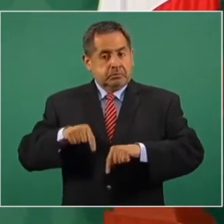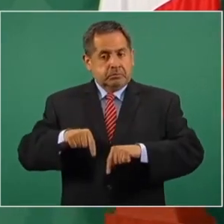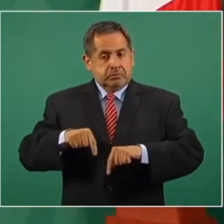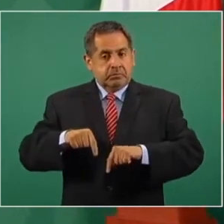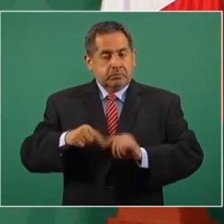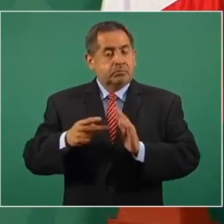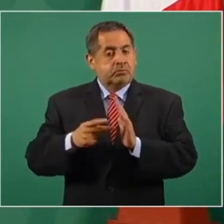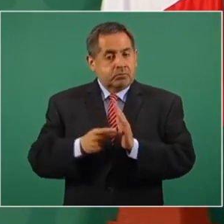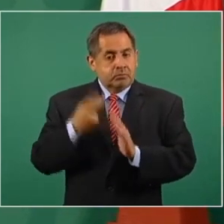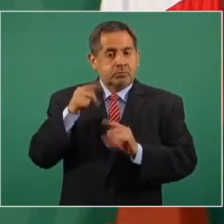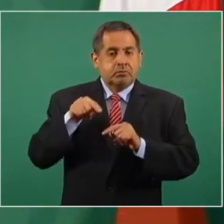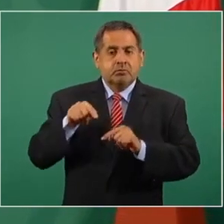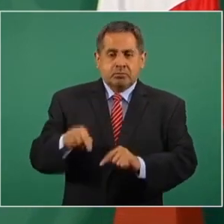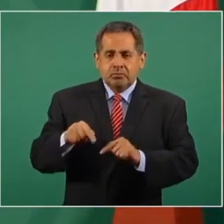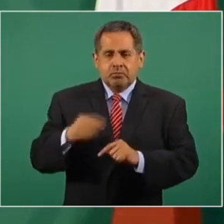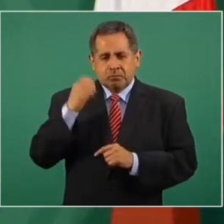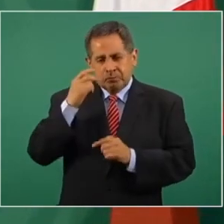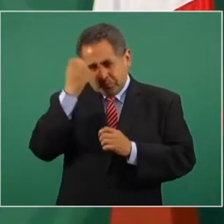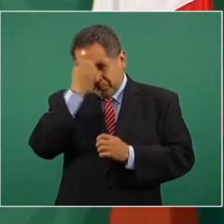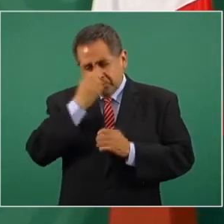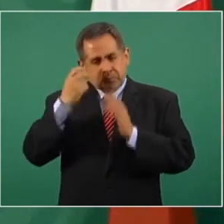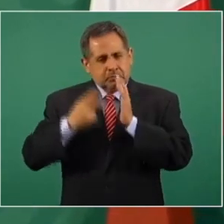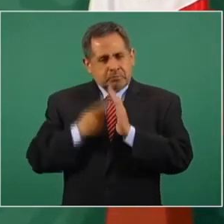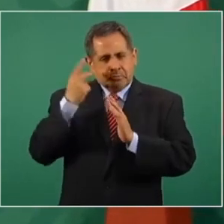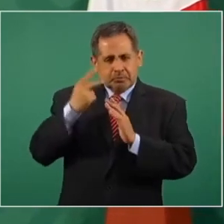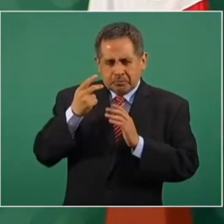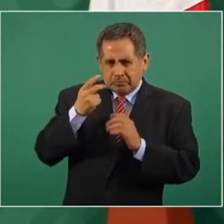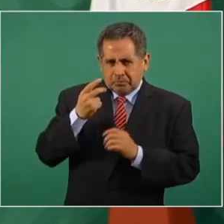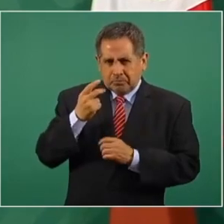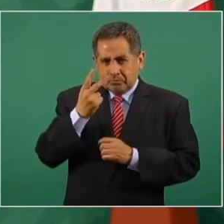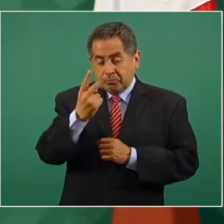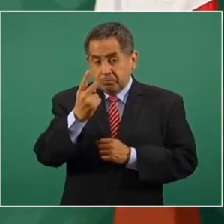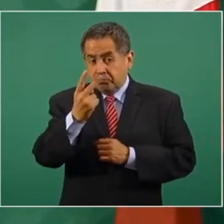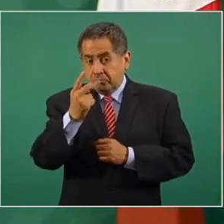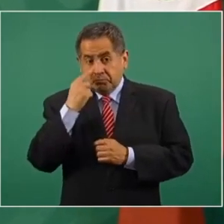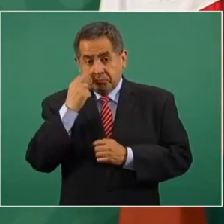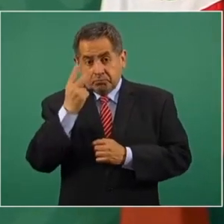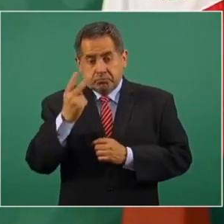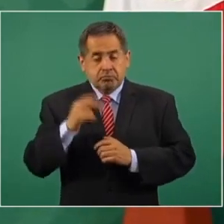también me hice la prueba, dos.